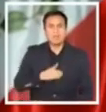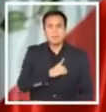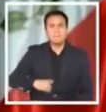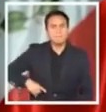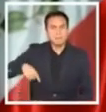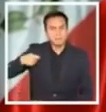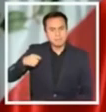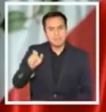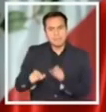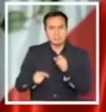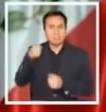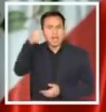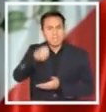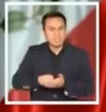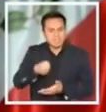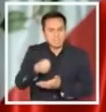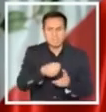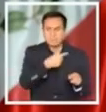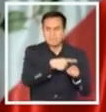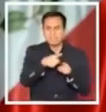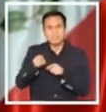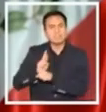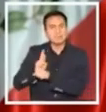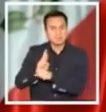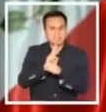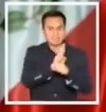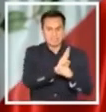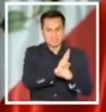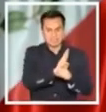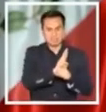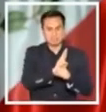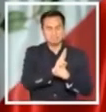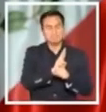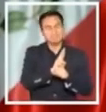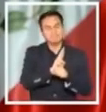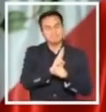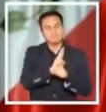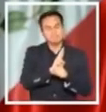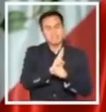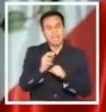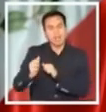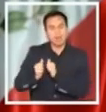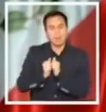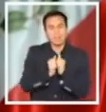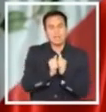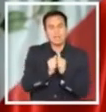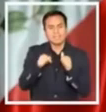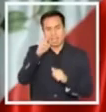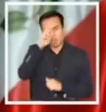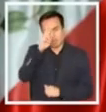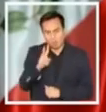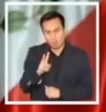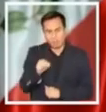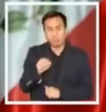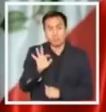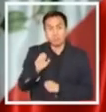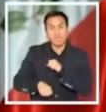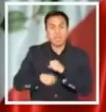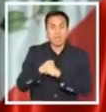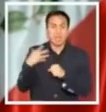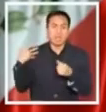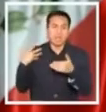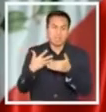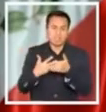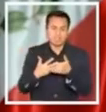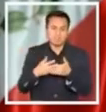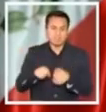parlamentarios, activistas y diversos representantes que nos acompañarán en esta conmemoración de los 50